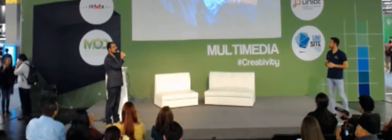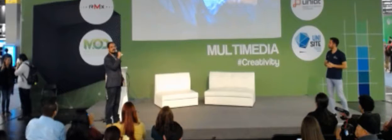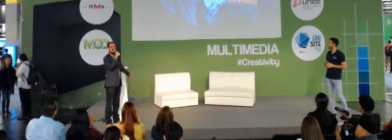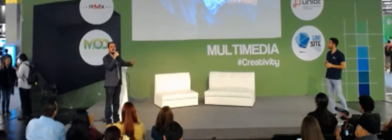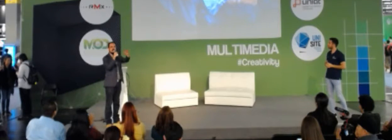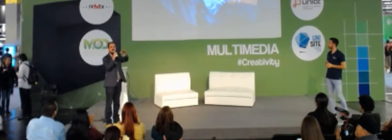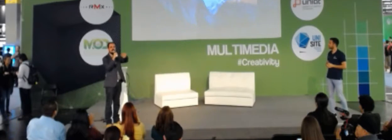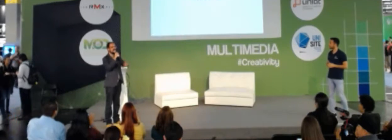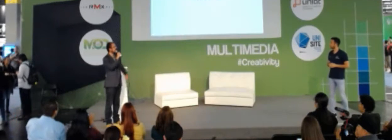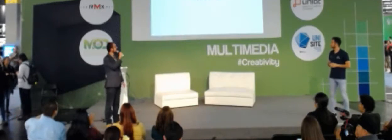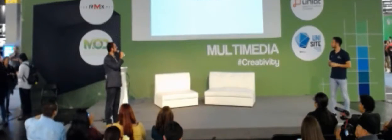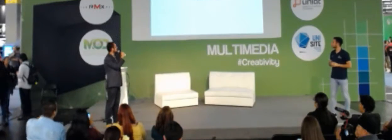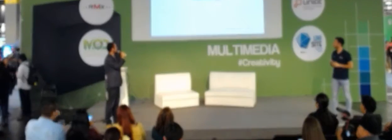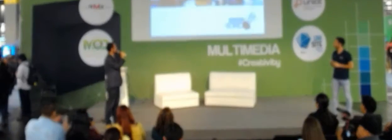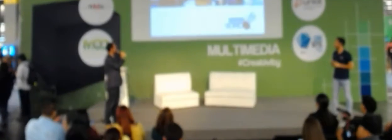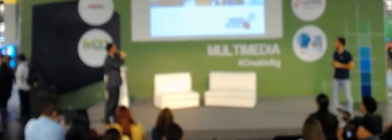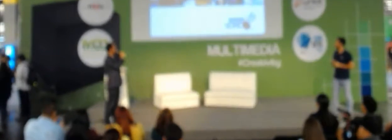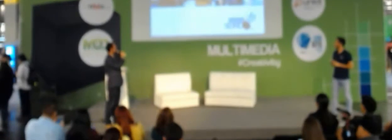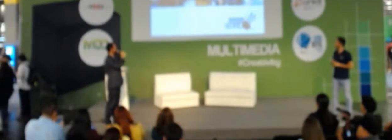En el PowerPoint.